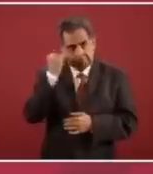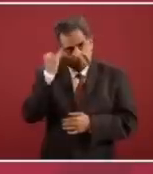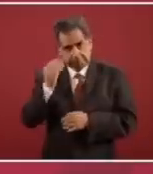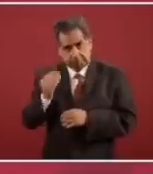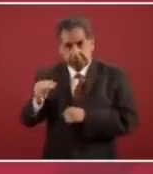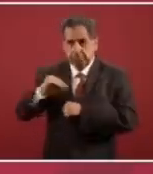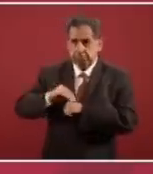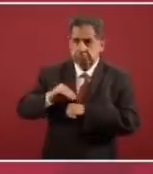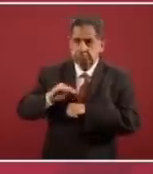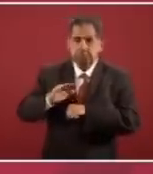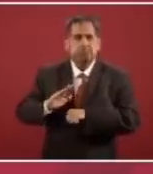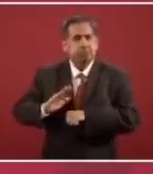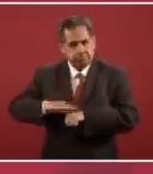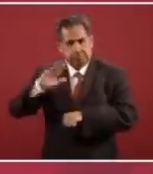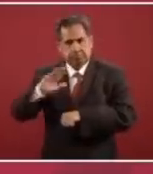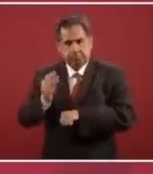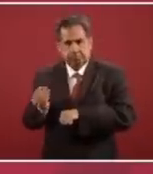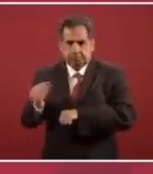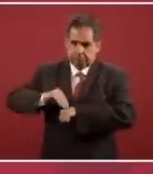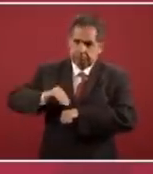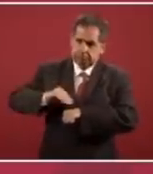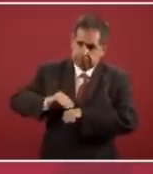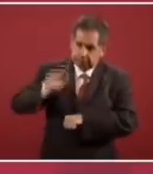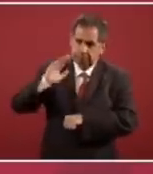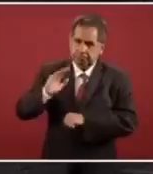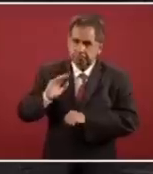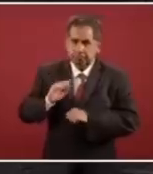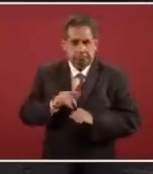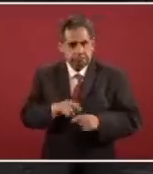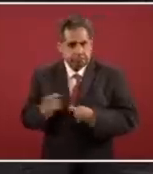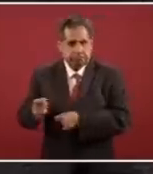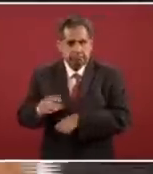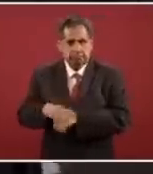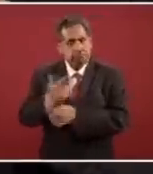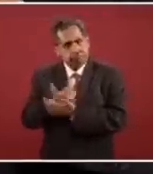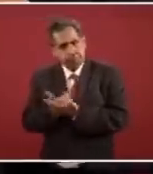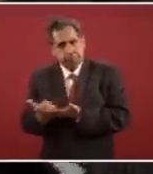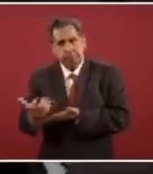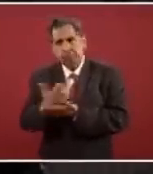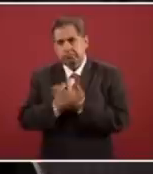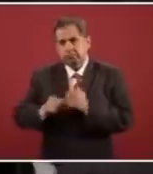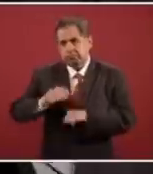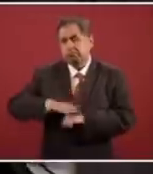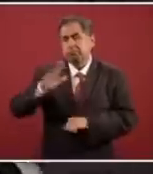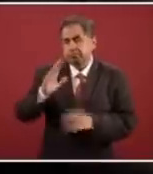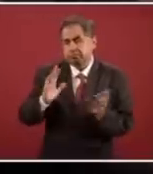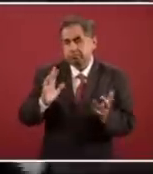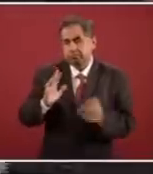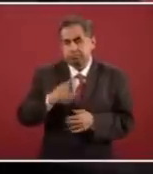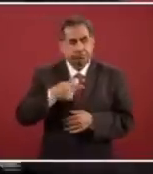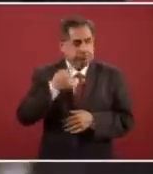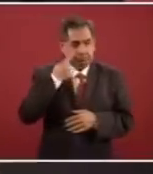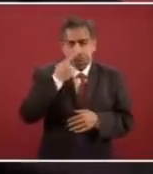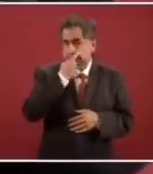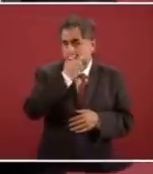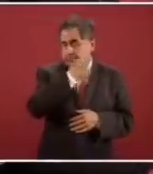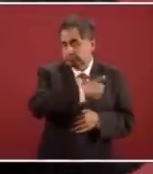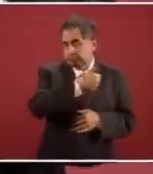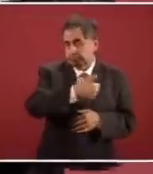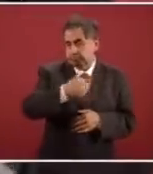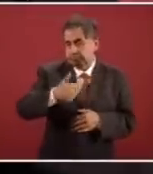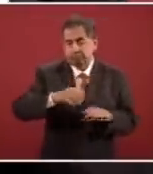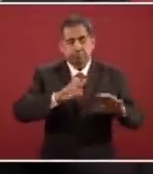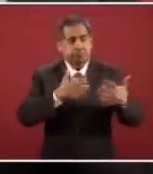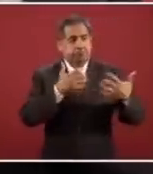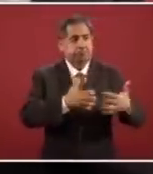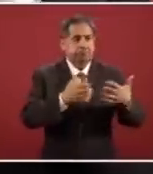aumentar más el salario. Eso ya es una situación que corresponde